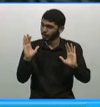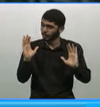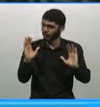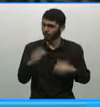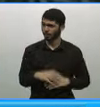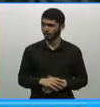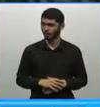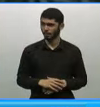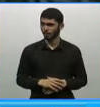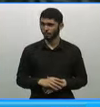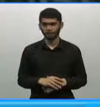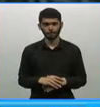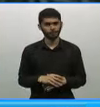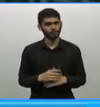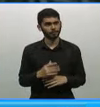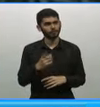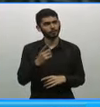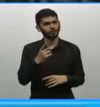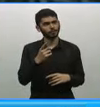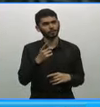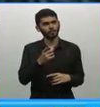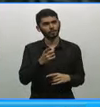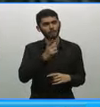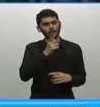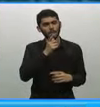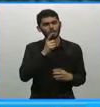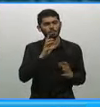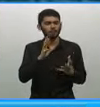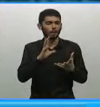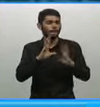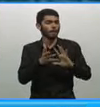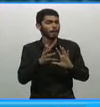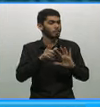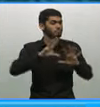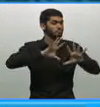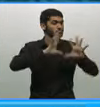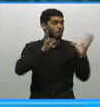Sí, por un lado se repite lo que sucedió con la lista post Copa del Mundo.